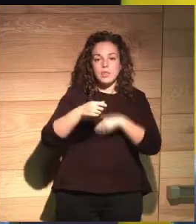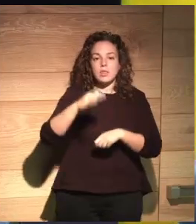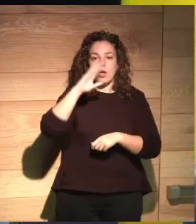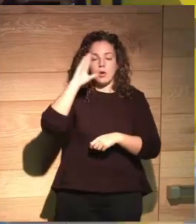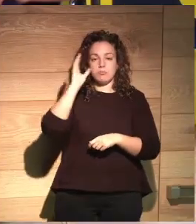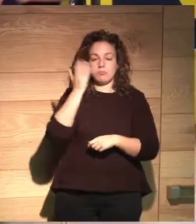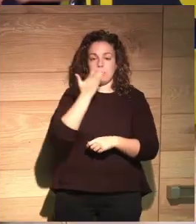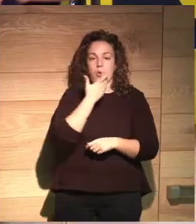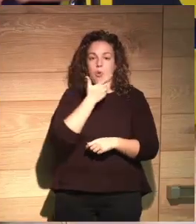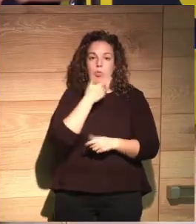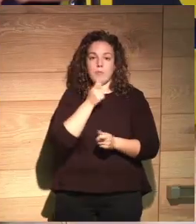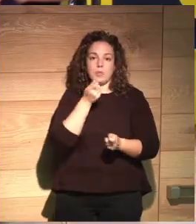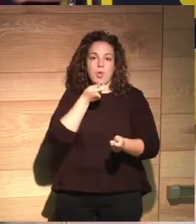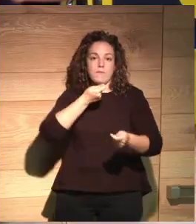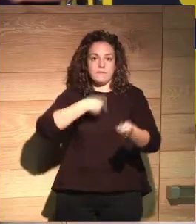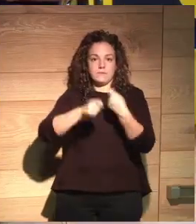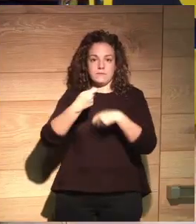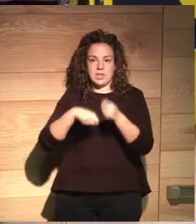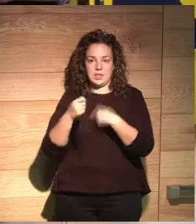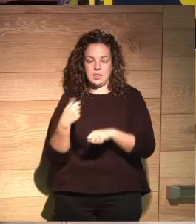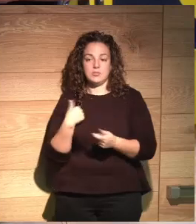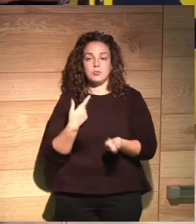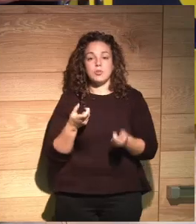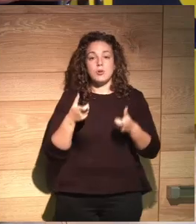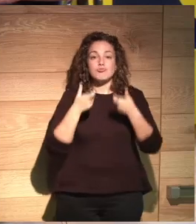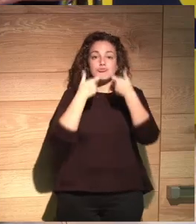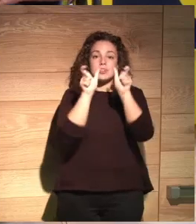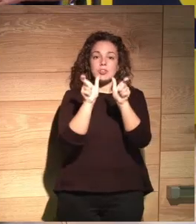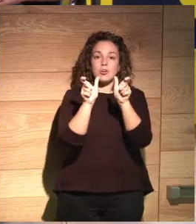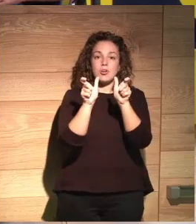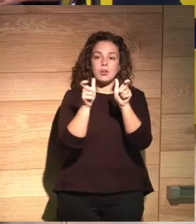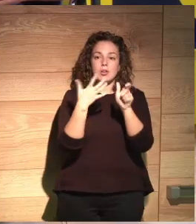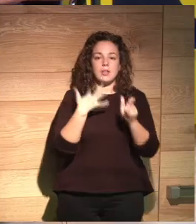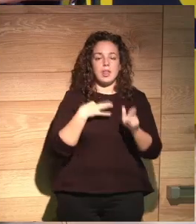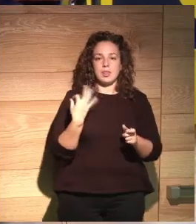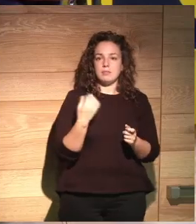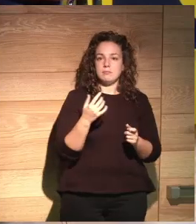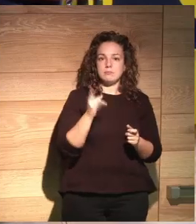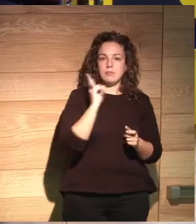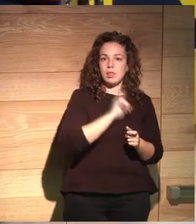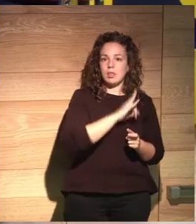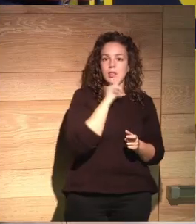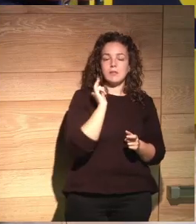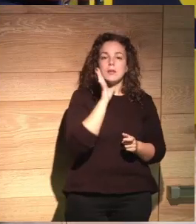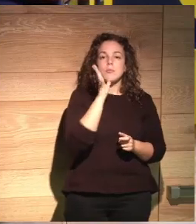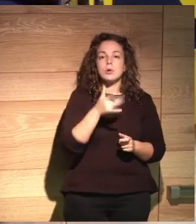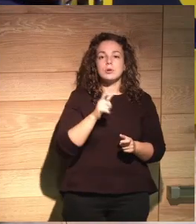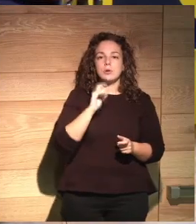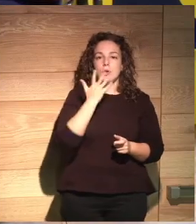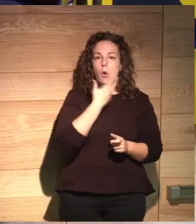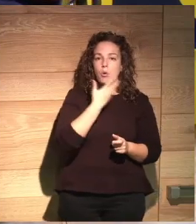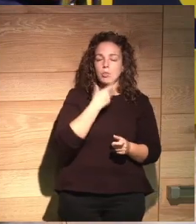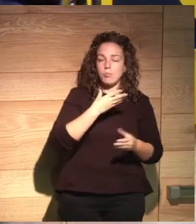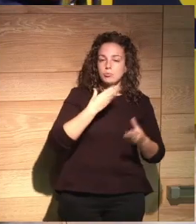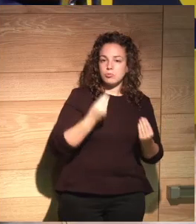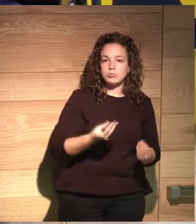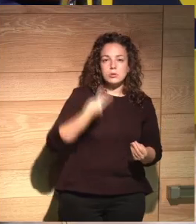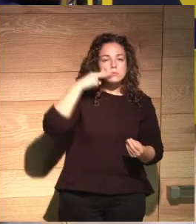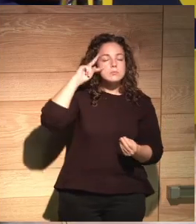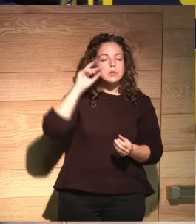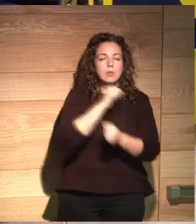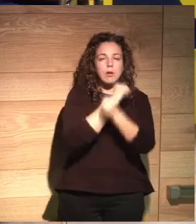cierto entonces y si es un sector tanto admirable porque hay muchísimo conocimiento mucha expertise y al